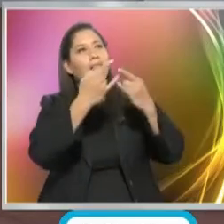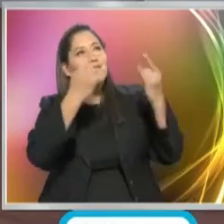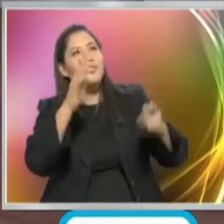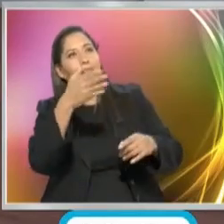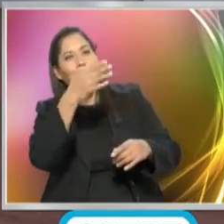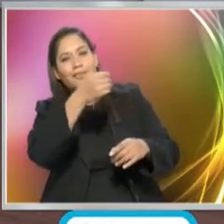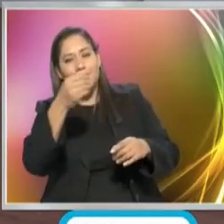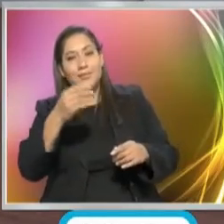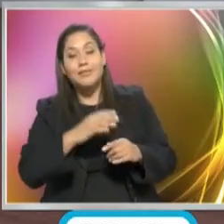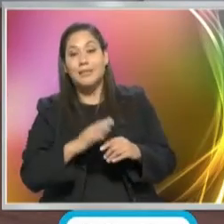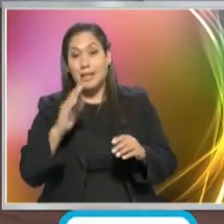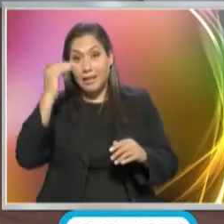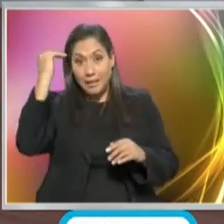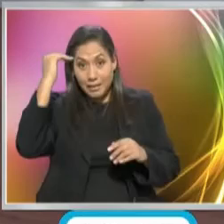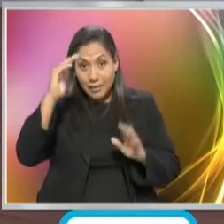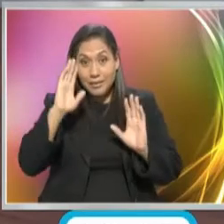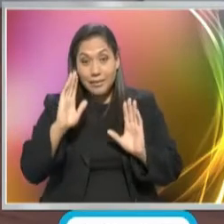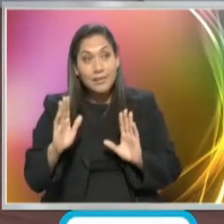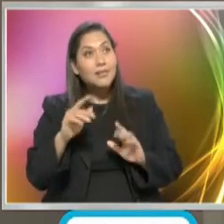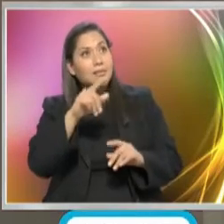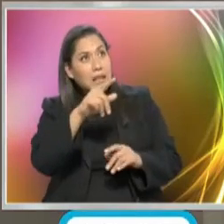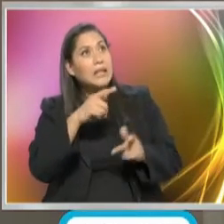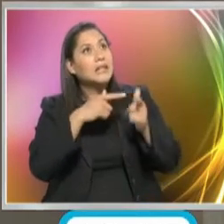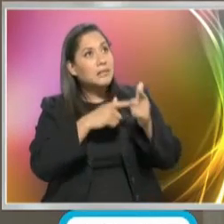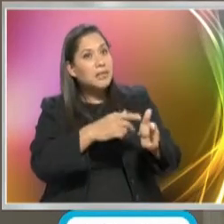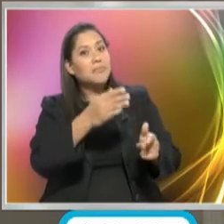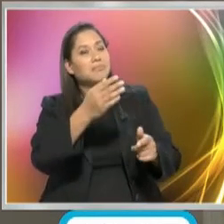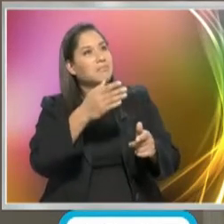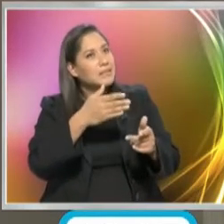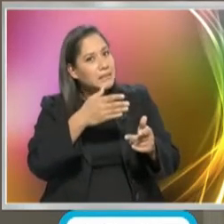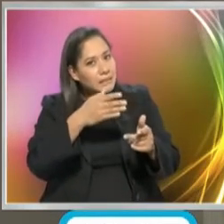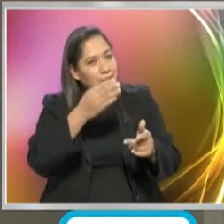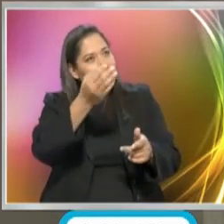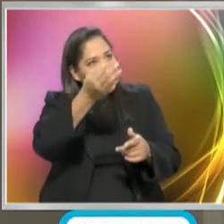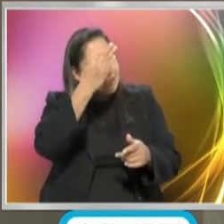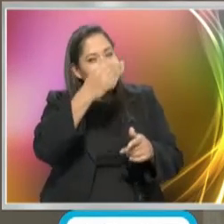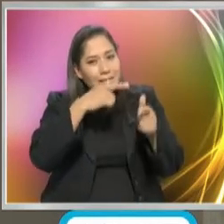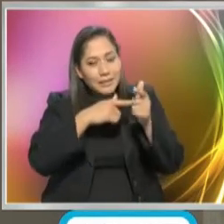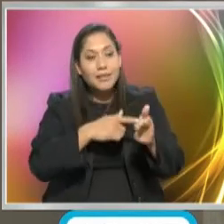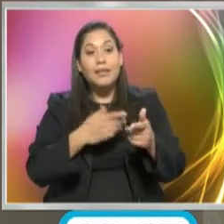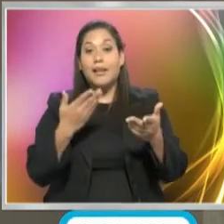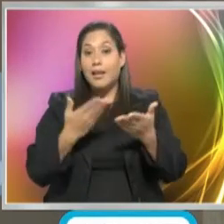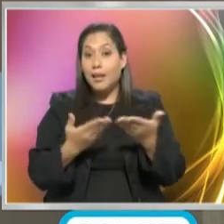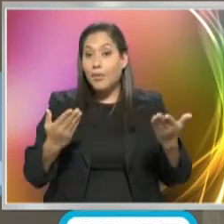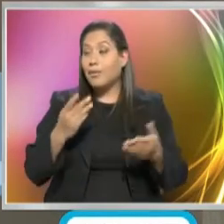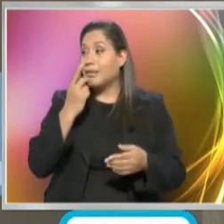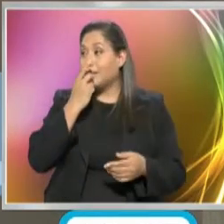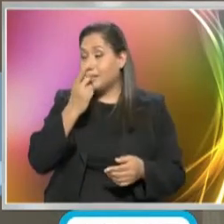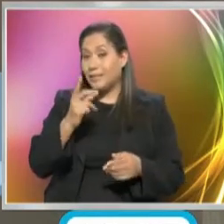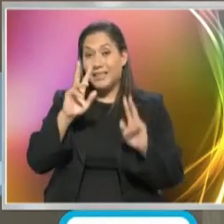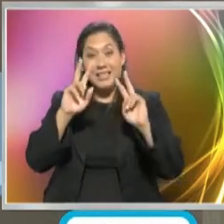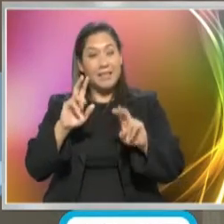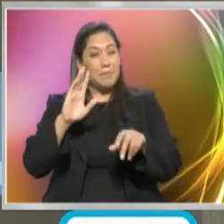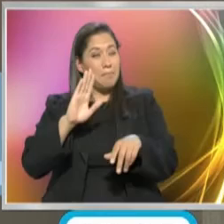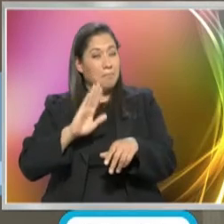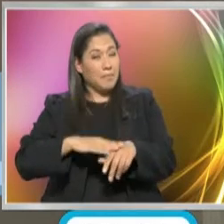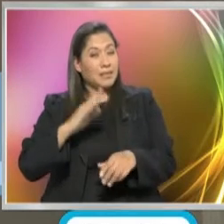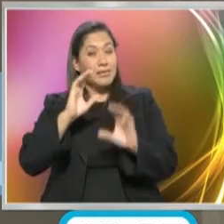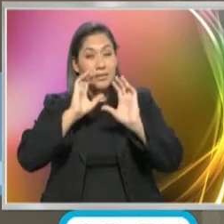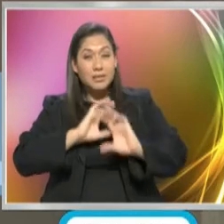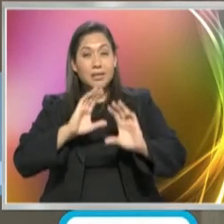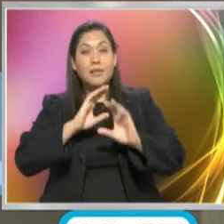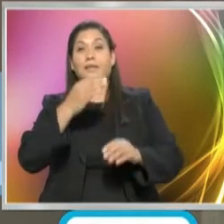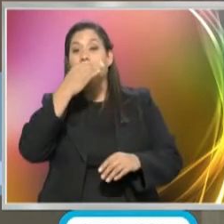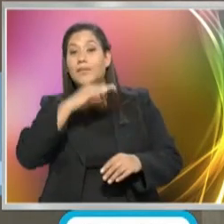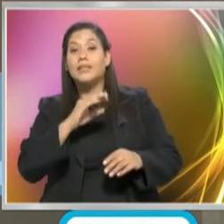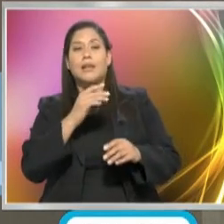¿no? Sí, ya estabas grande y te los seguían metiendo por donde sea. Hoy por hoy me dicen mis contactos que uno de los temas más cantados en las